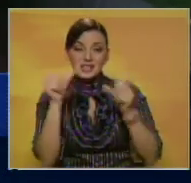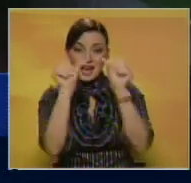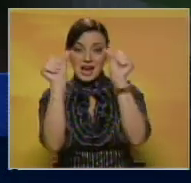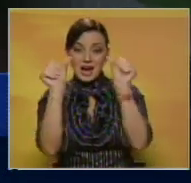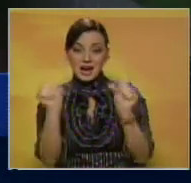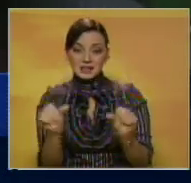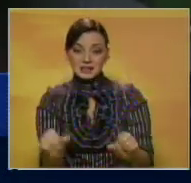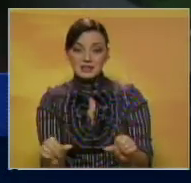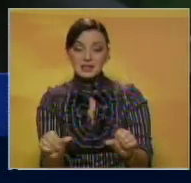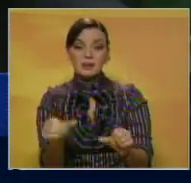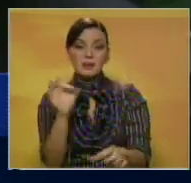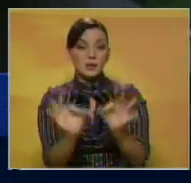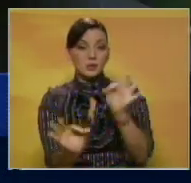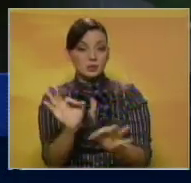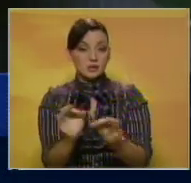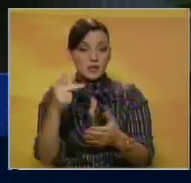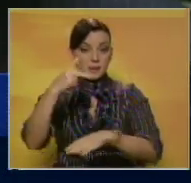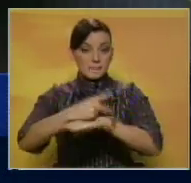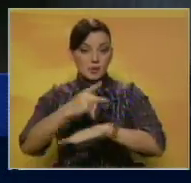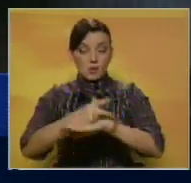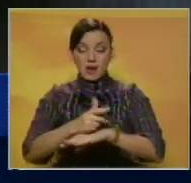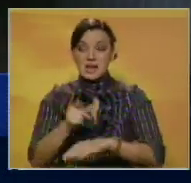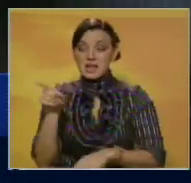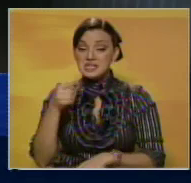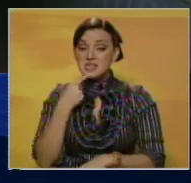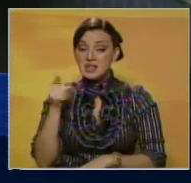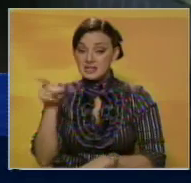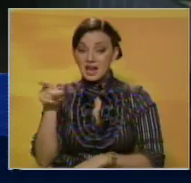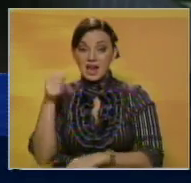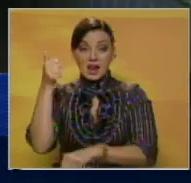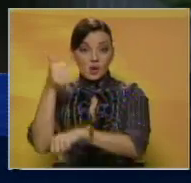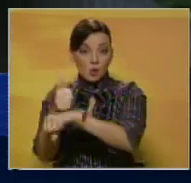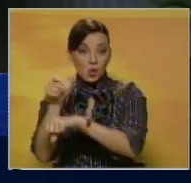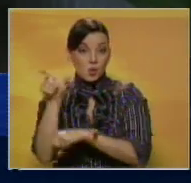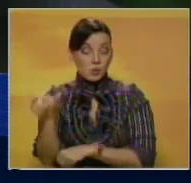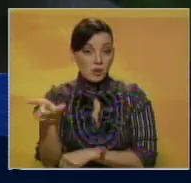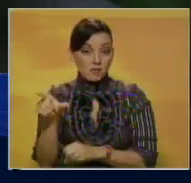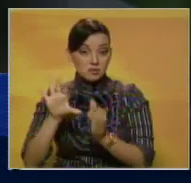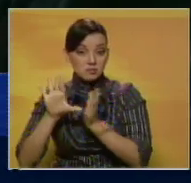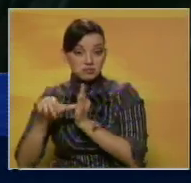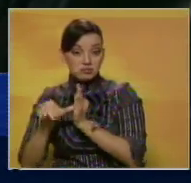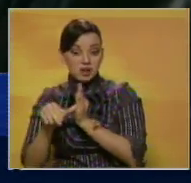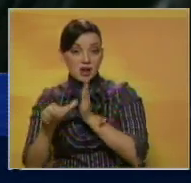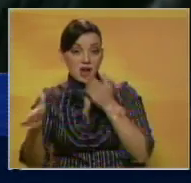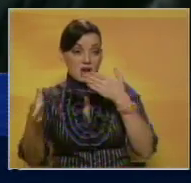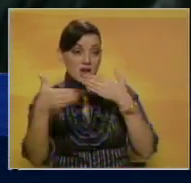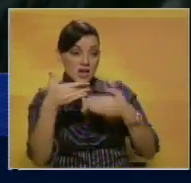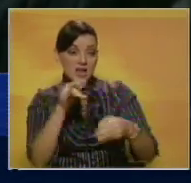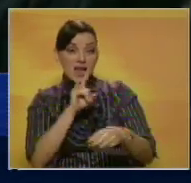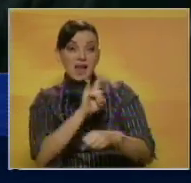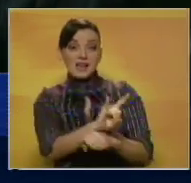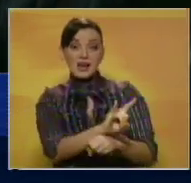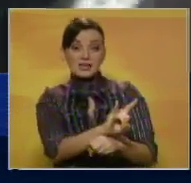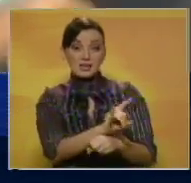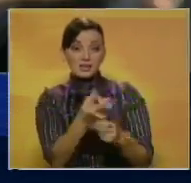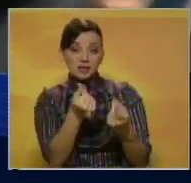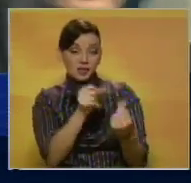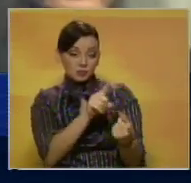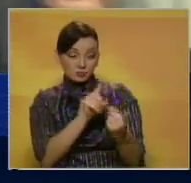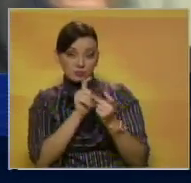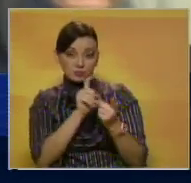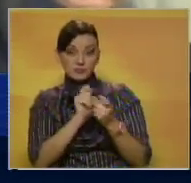jurídico de Paraguay. León es acusado de los cargos de fraude y estafa en el seno de la FIFA. Paralelamente, el expresidente